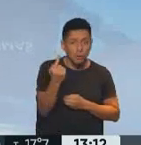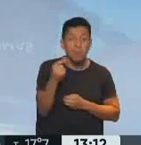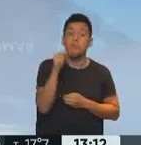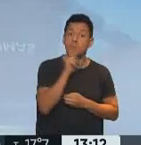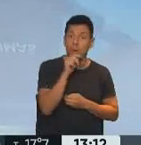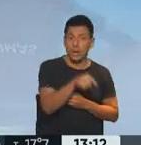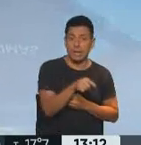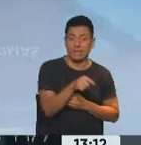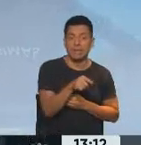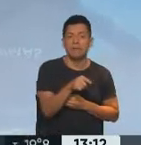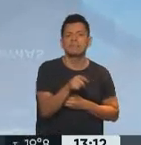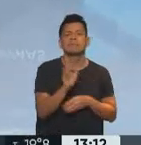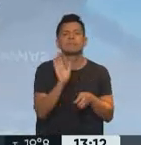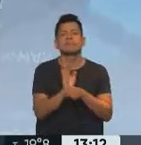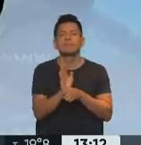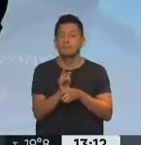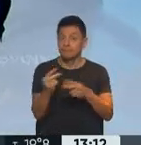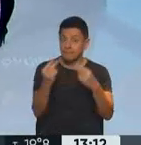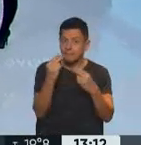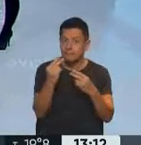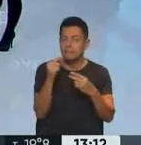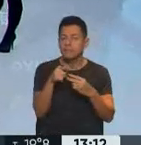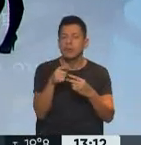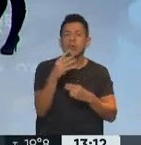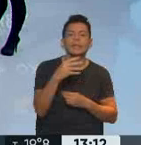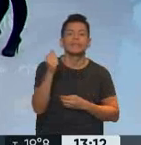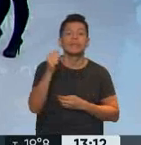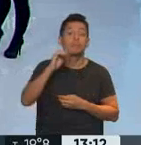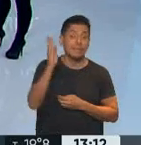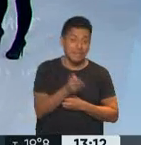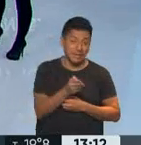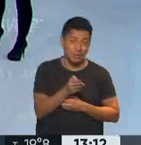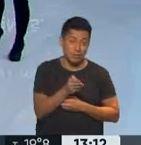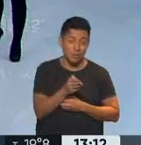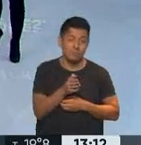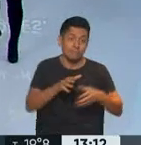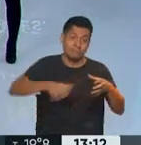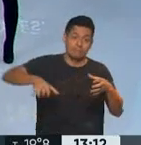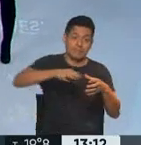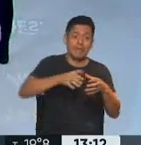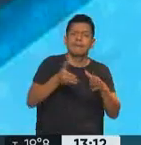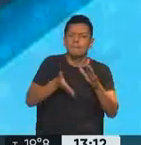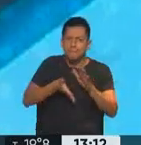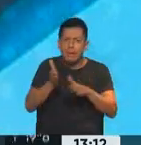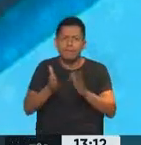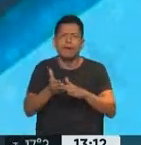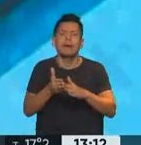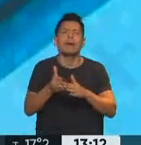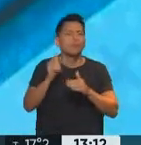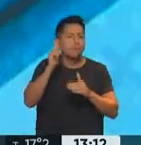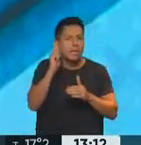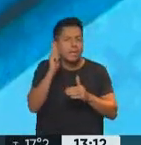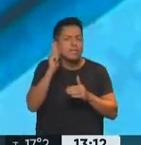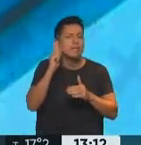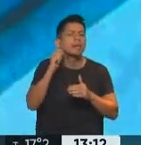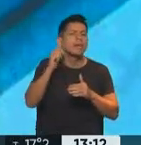mujeres es decir y escuchen esto el 46% de quienes están próximas mujeres a cumplir